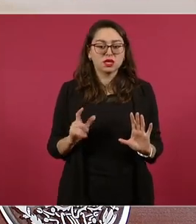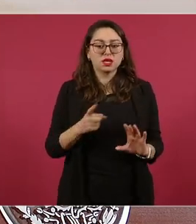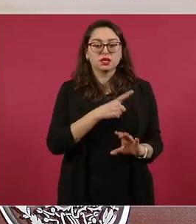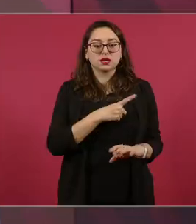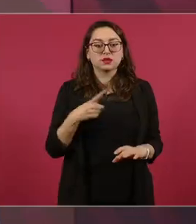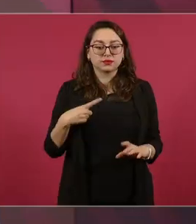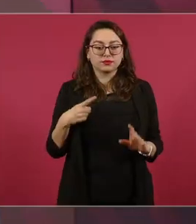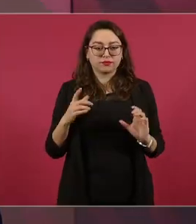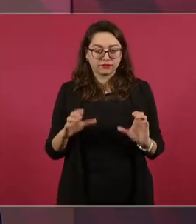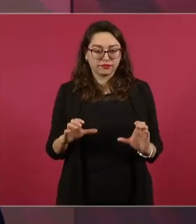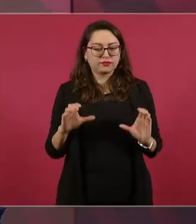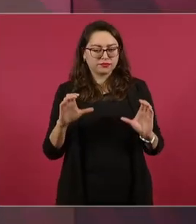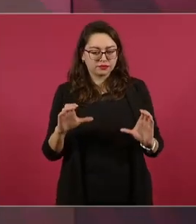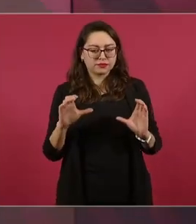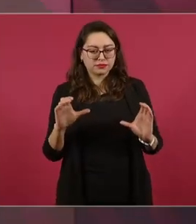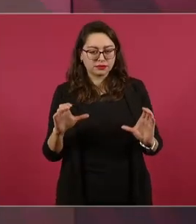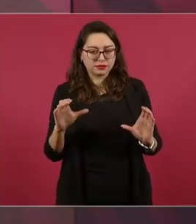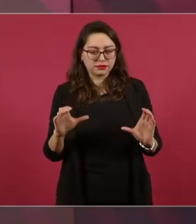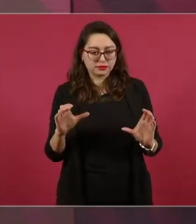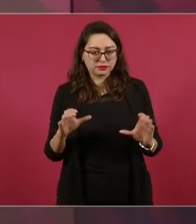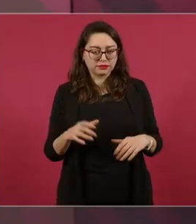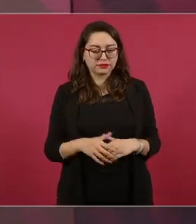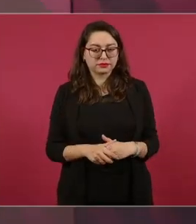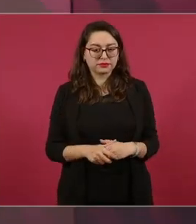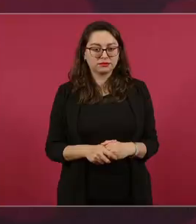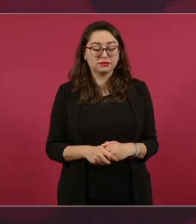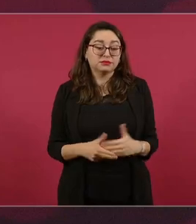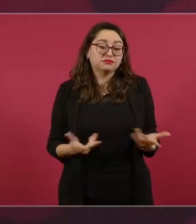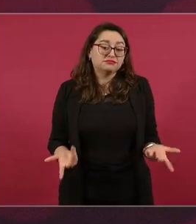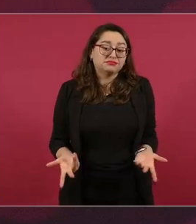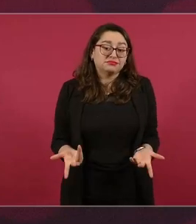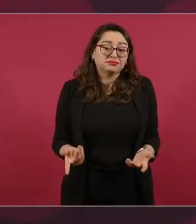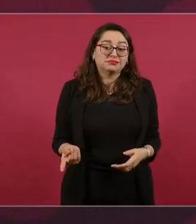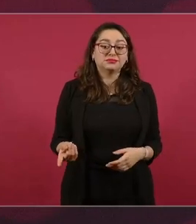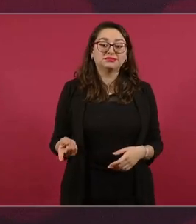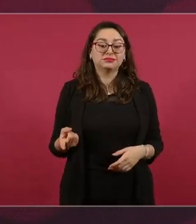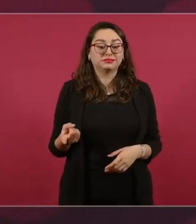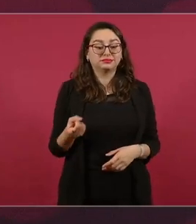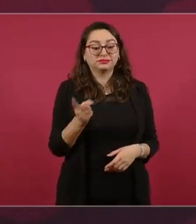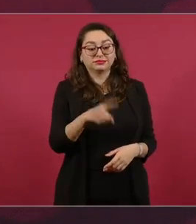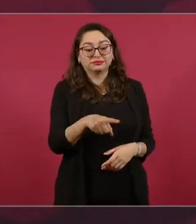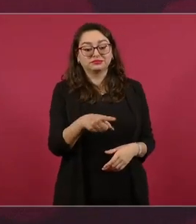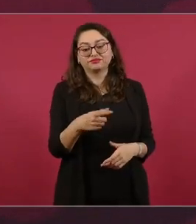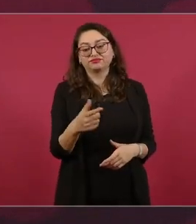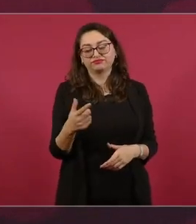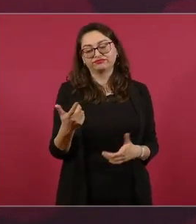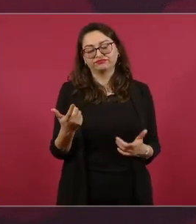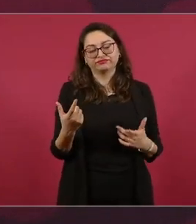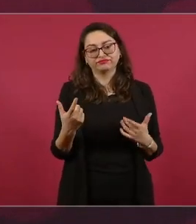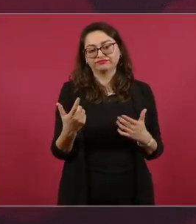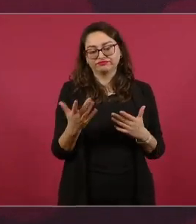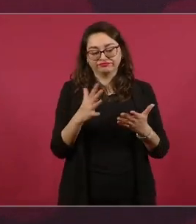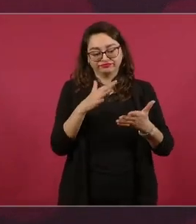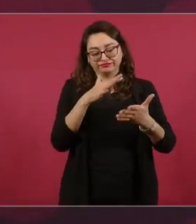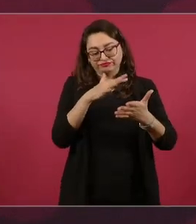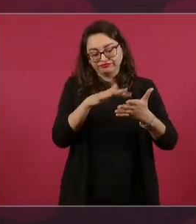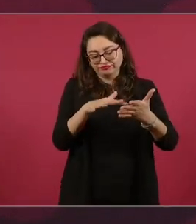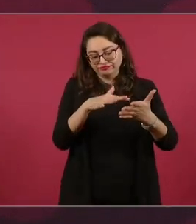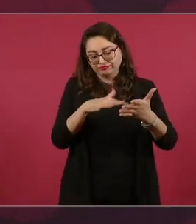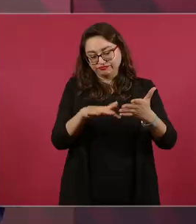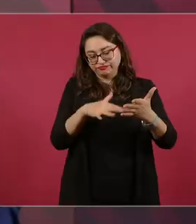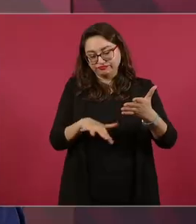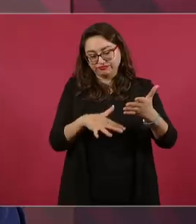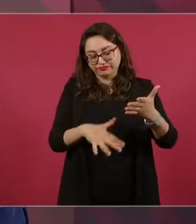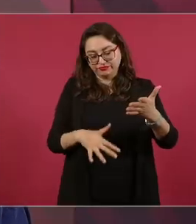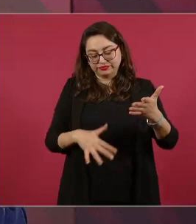ellos leen a Sarmiento y antes a los que habían antes, que ya no están, pero